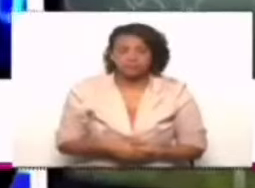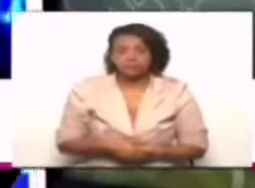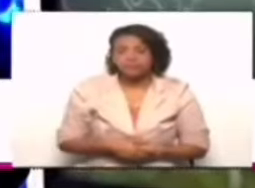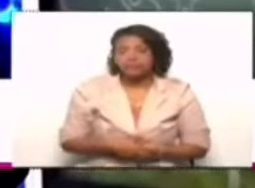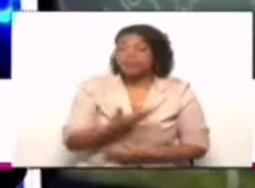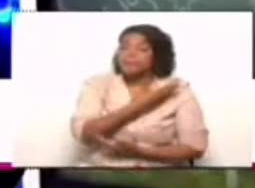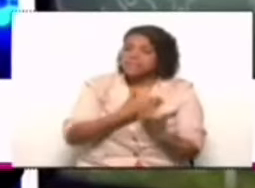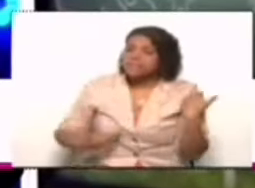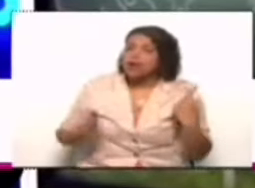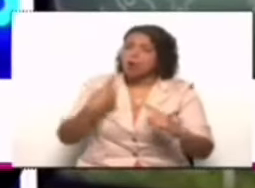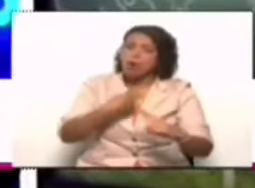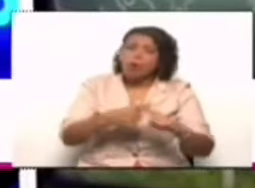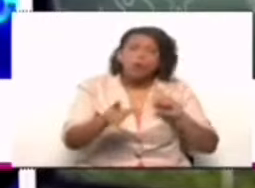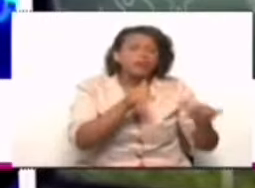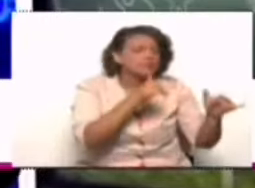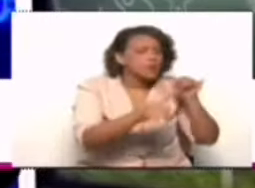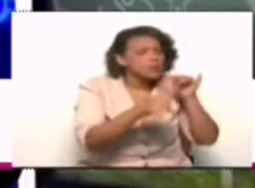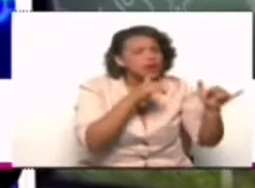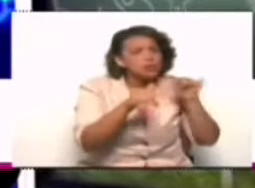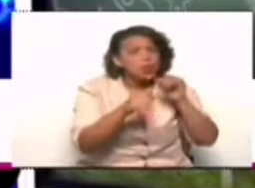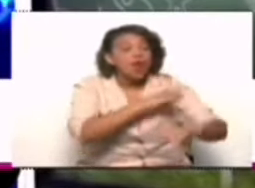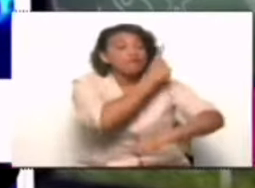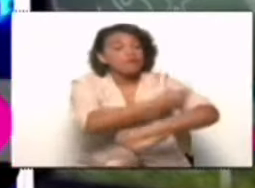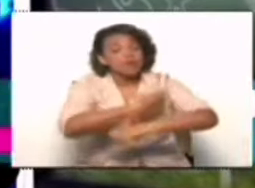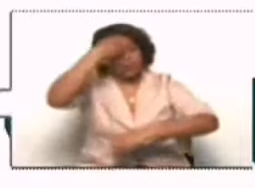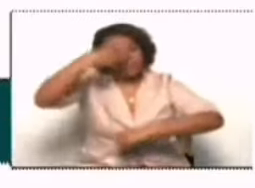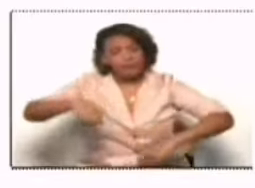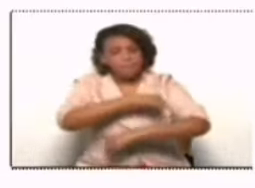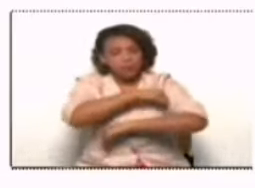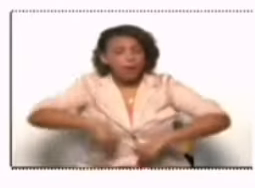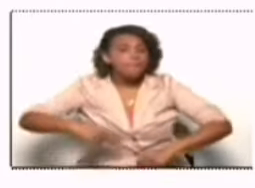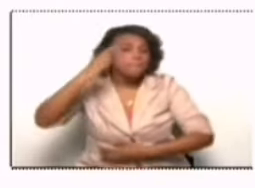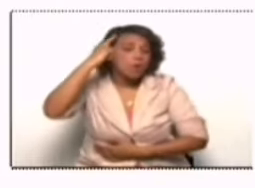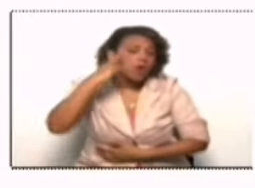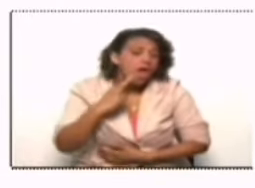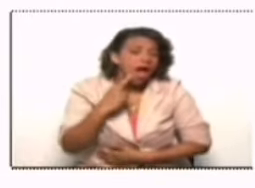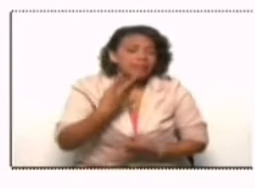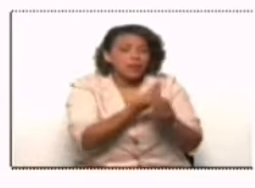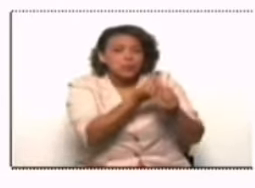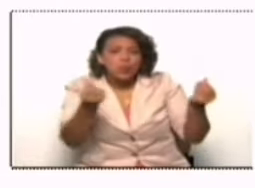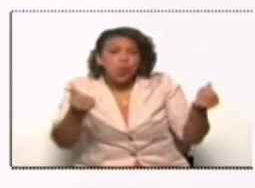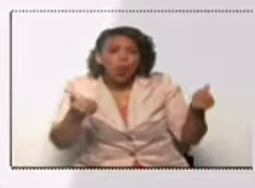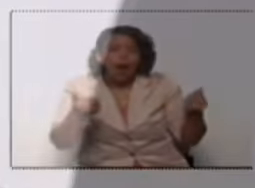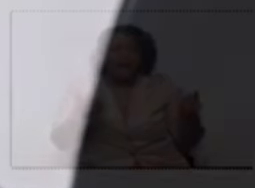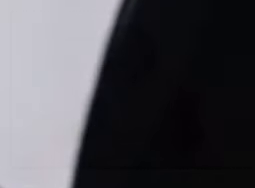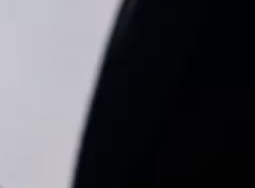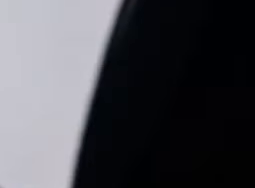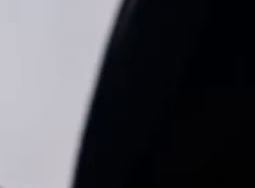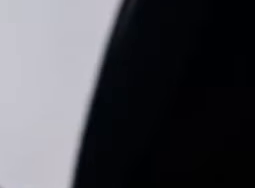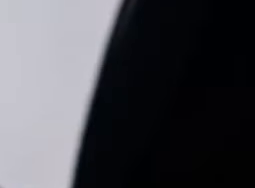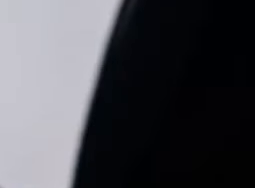Presidente, tenemos otra noticia por aquí, que es que la Fuerza Armada Nacional Bolivariana ha destruido material de minería ilegal en Amazonas.